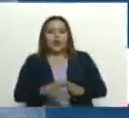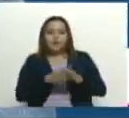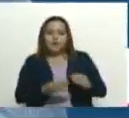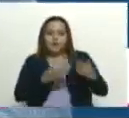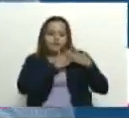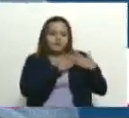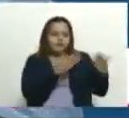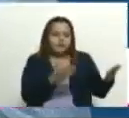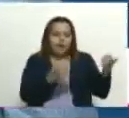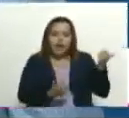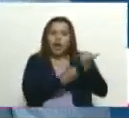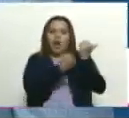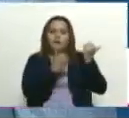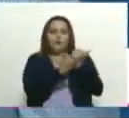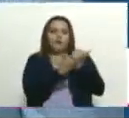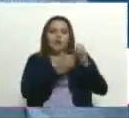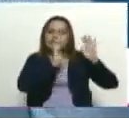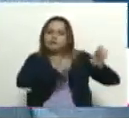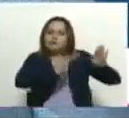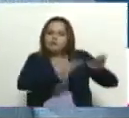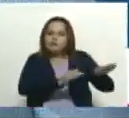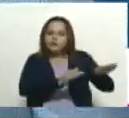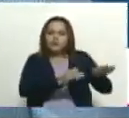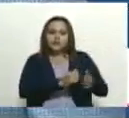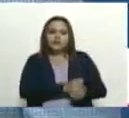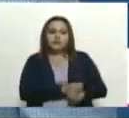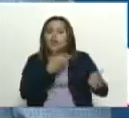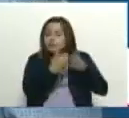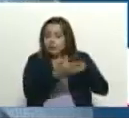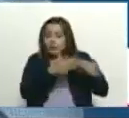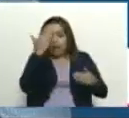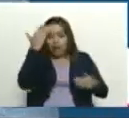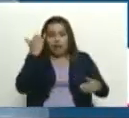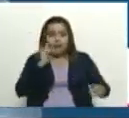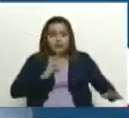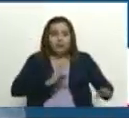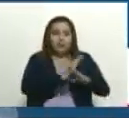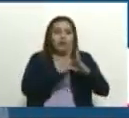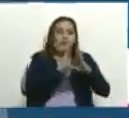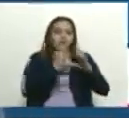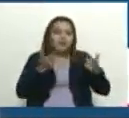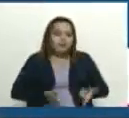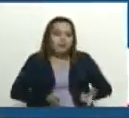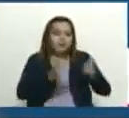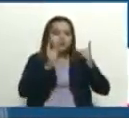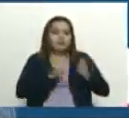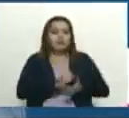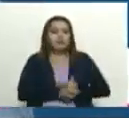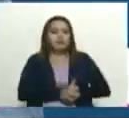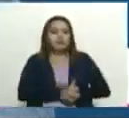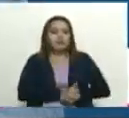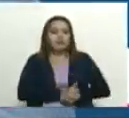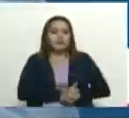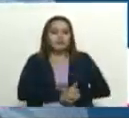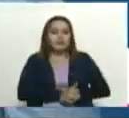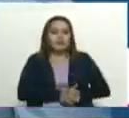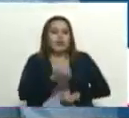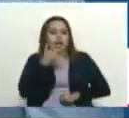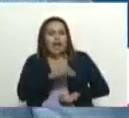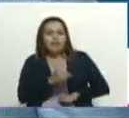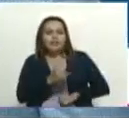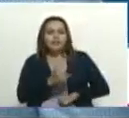de aupar, que independientemente de los inconvenientes que podamos tener, todo es posible si realmente ponemos la pasión,